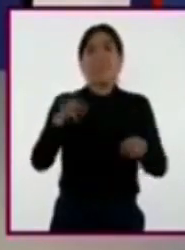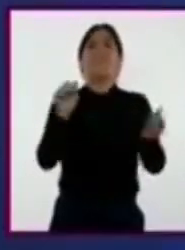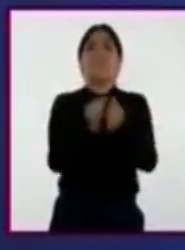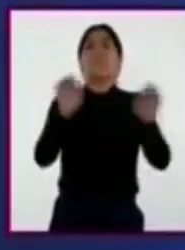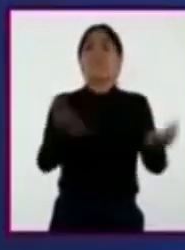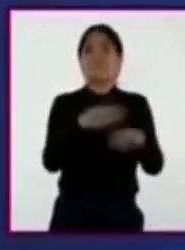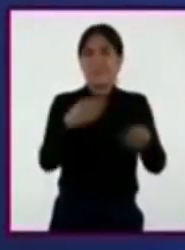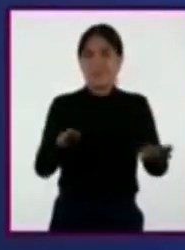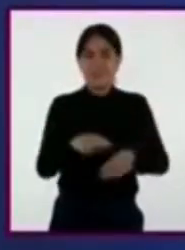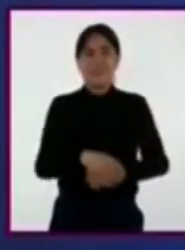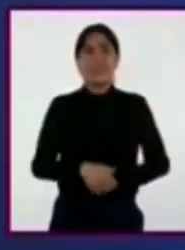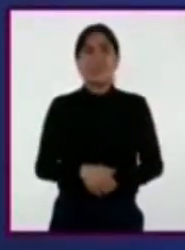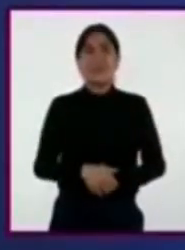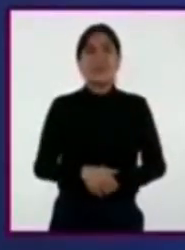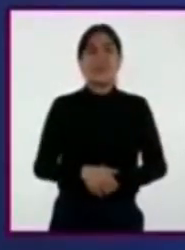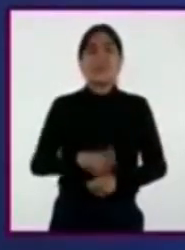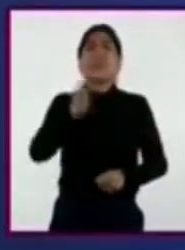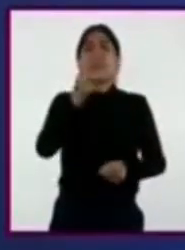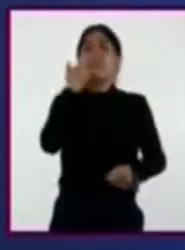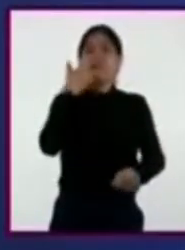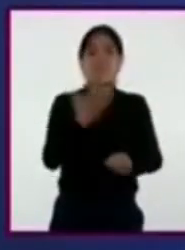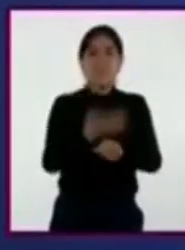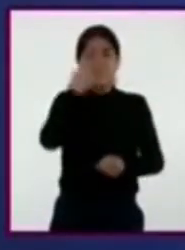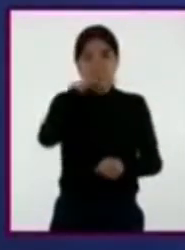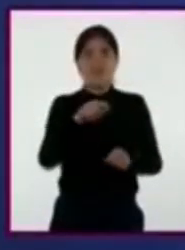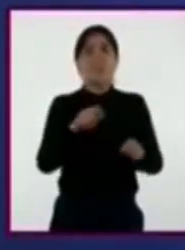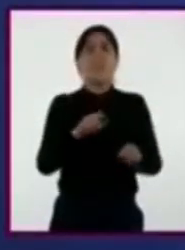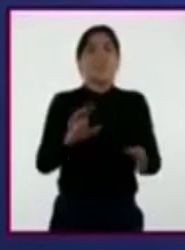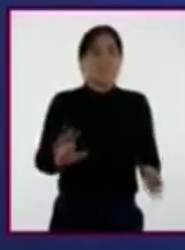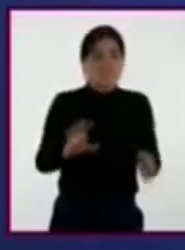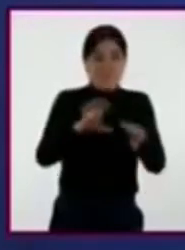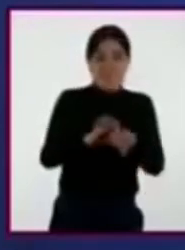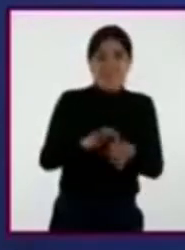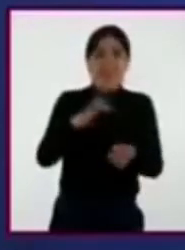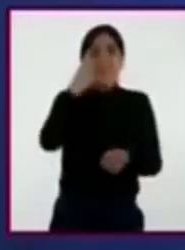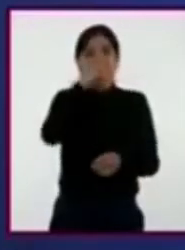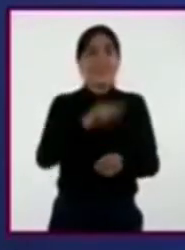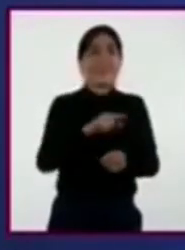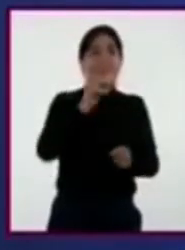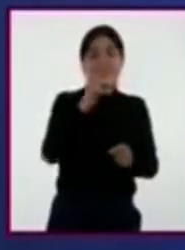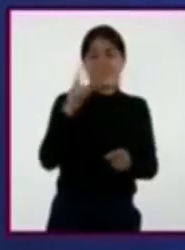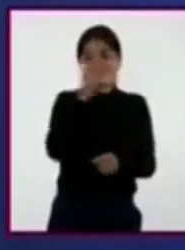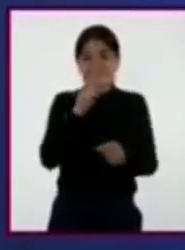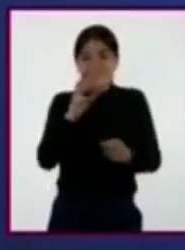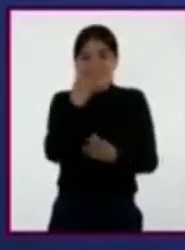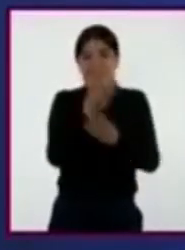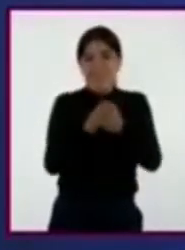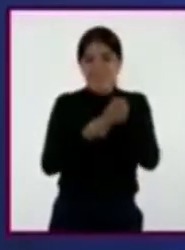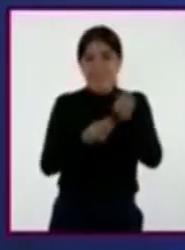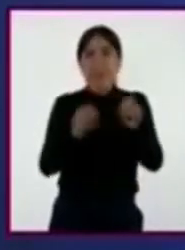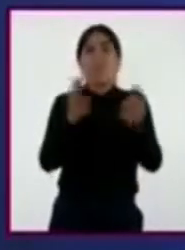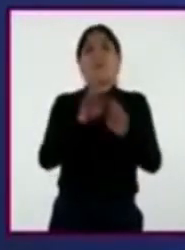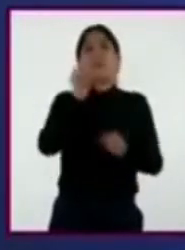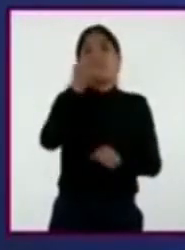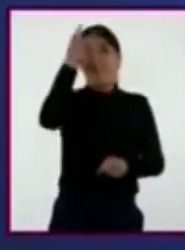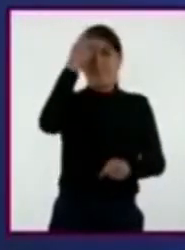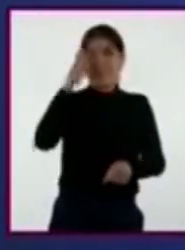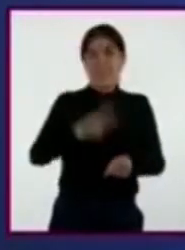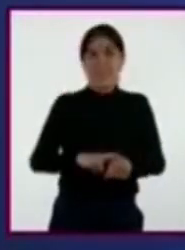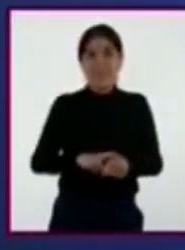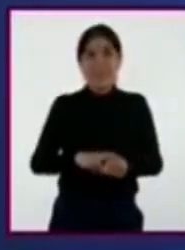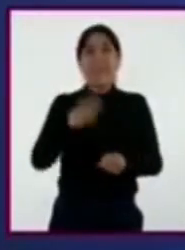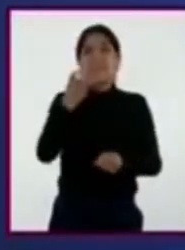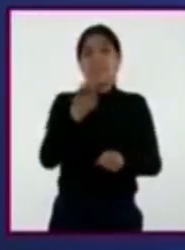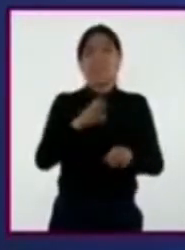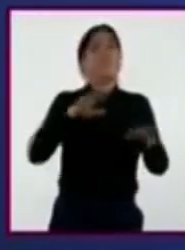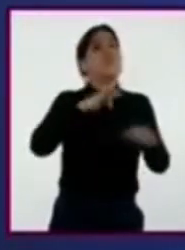música. El encargado de encontrar la armonía de todos estos lenguajes artísticos será el director. Y todo